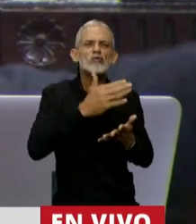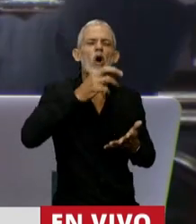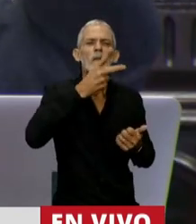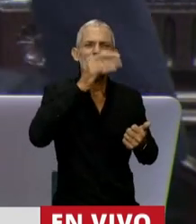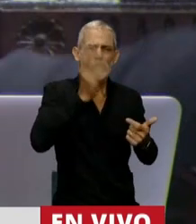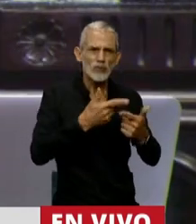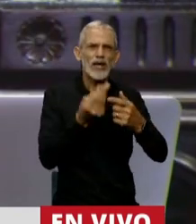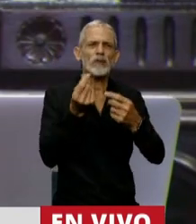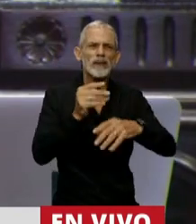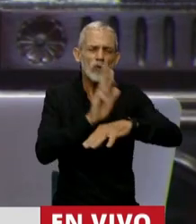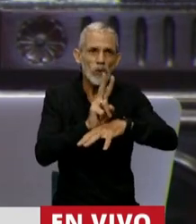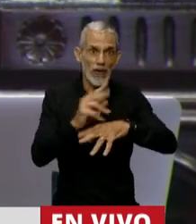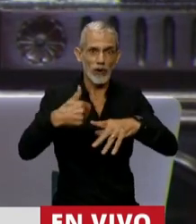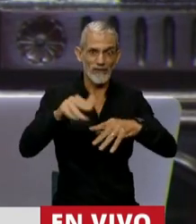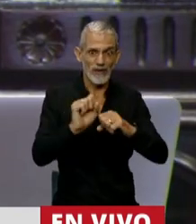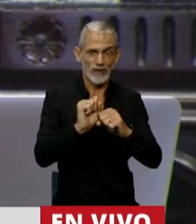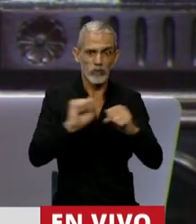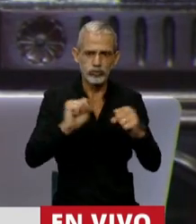tarifarios, precios cuidados que están por explotar?